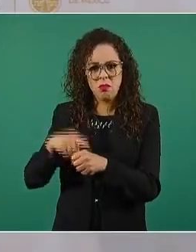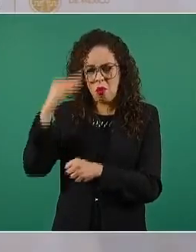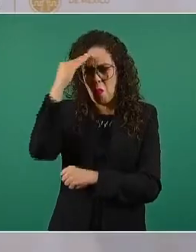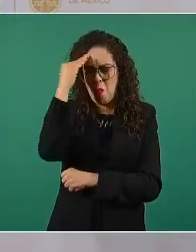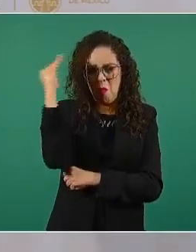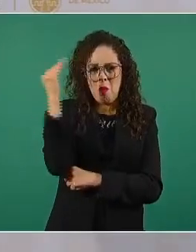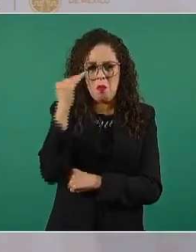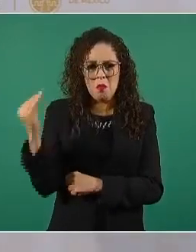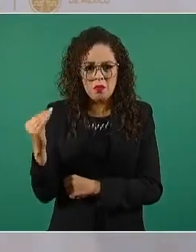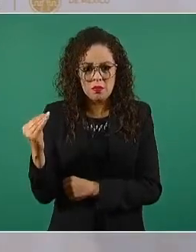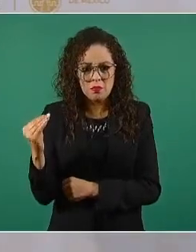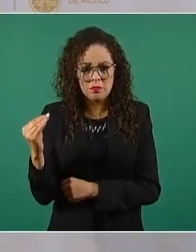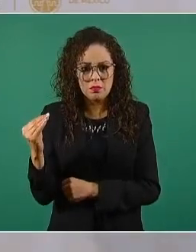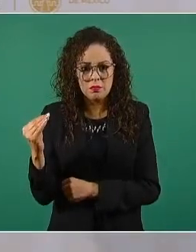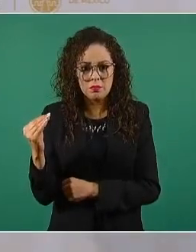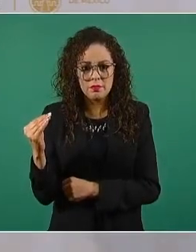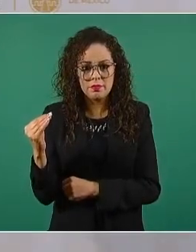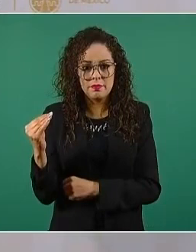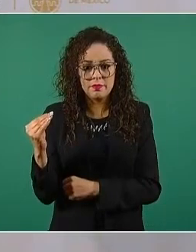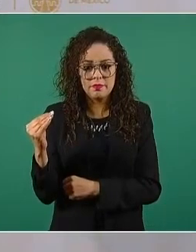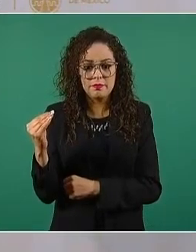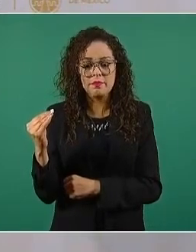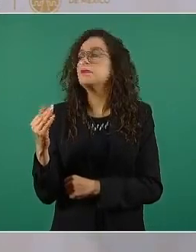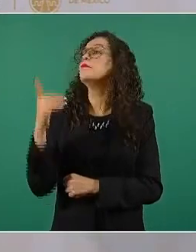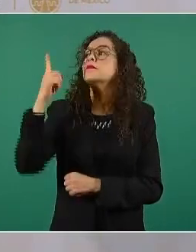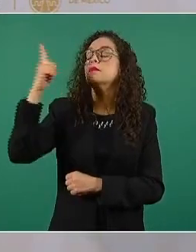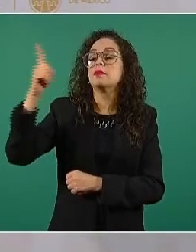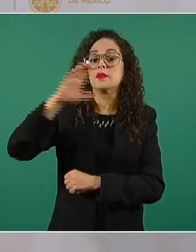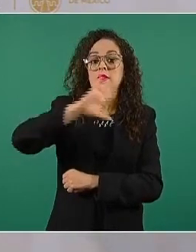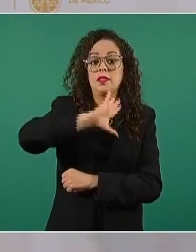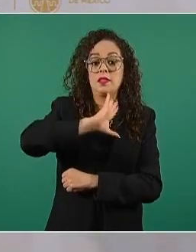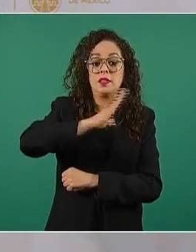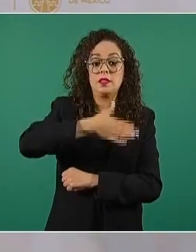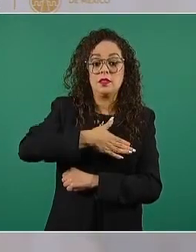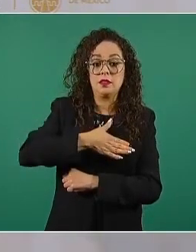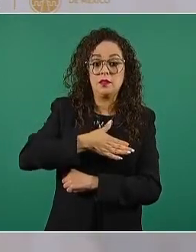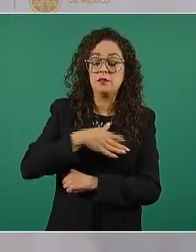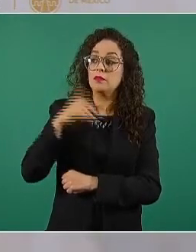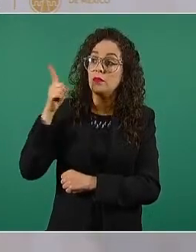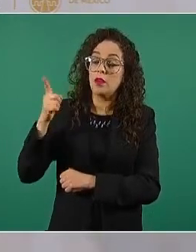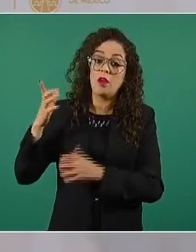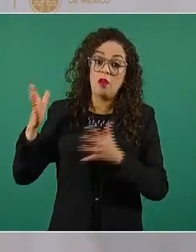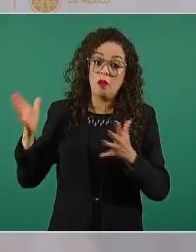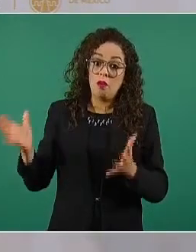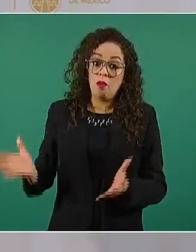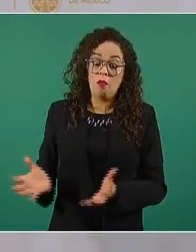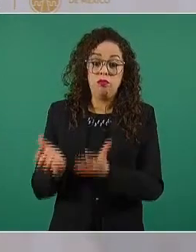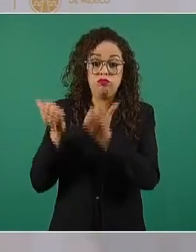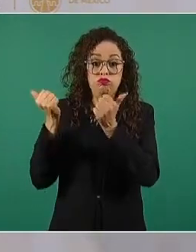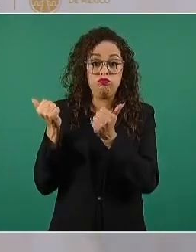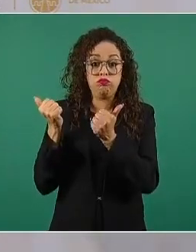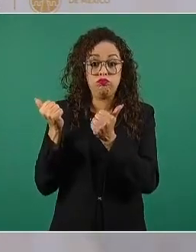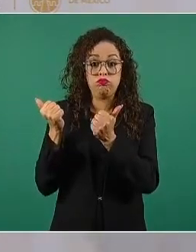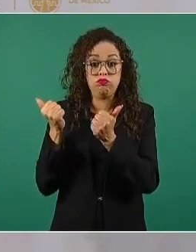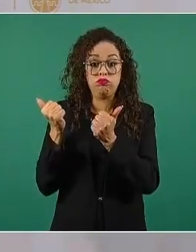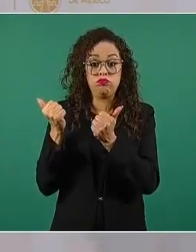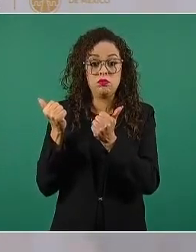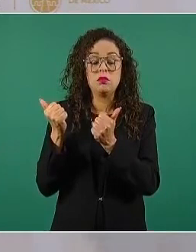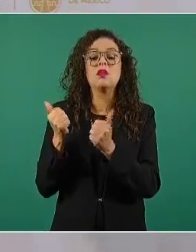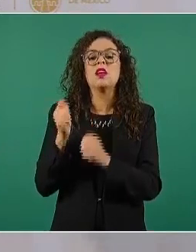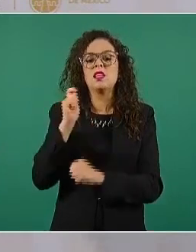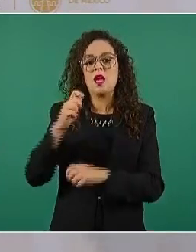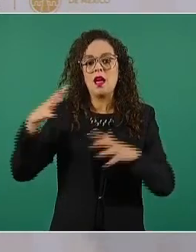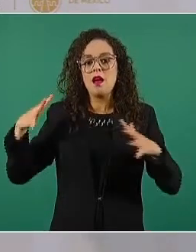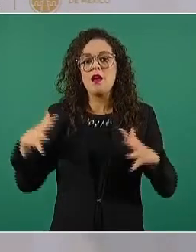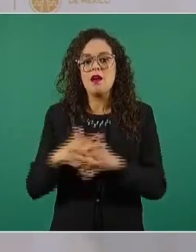que los españoles fueron salvados en batallas por un hombre de